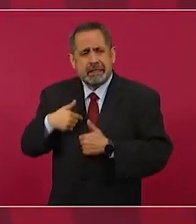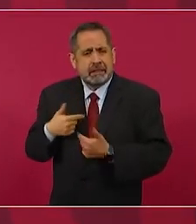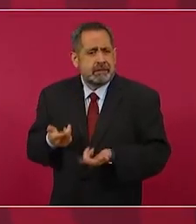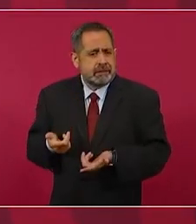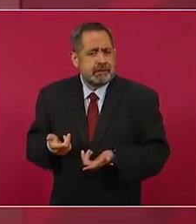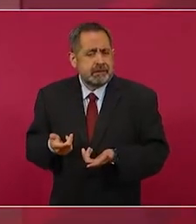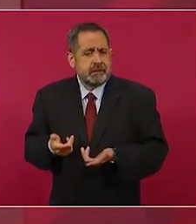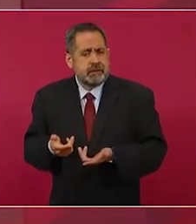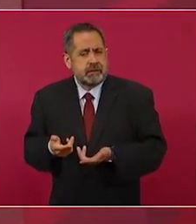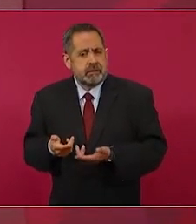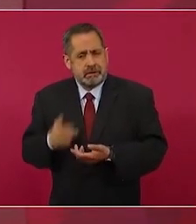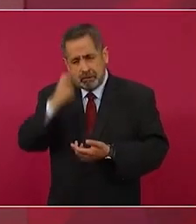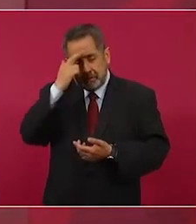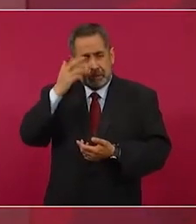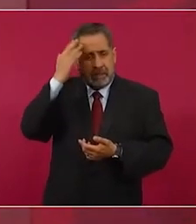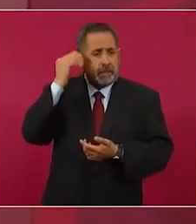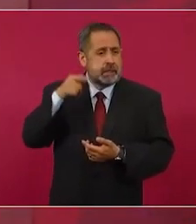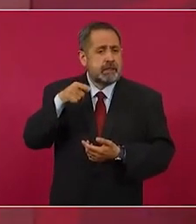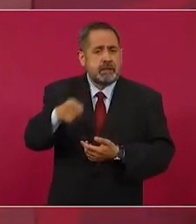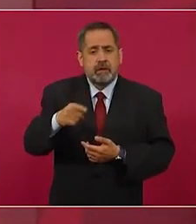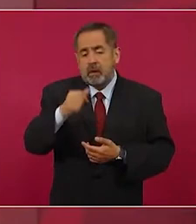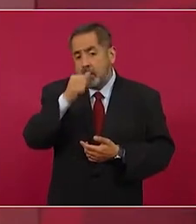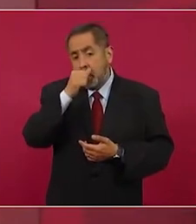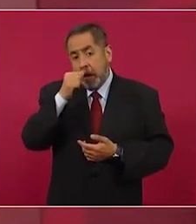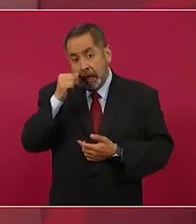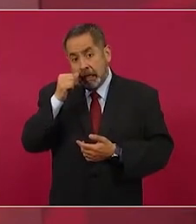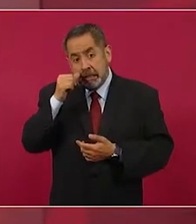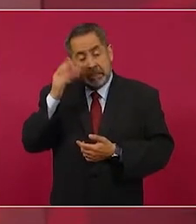Juárez le fueron a decir de que